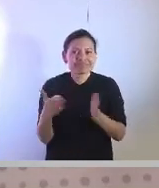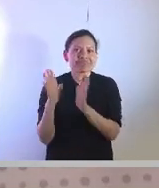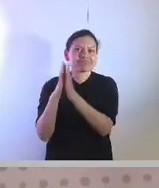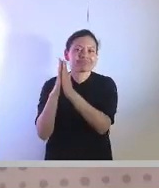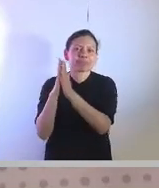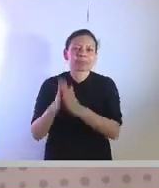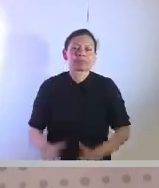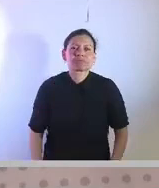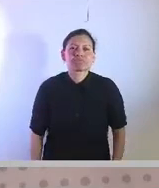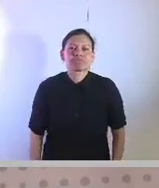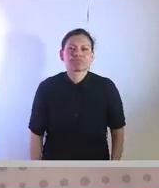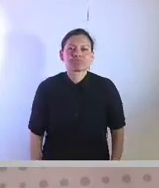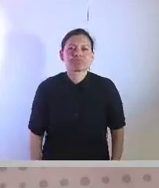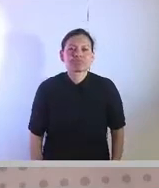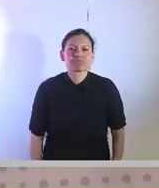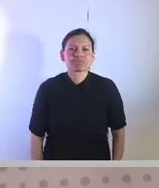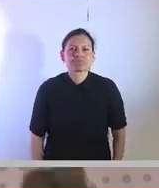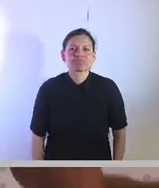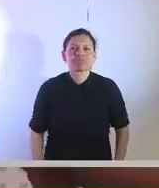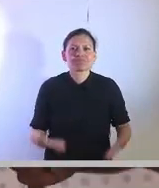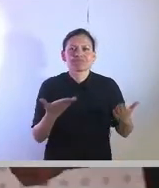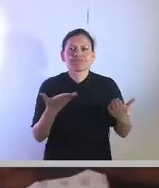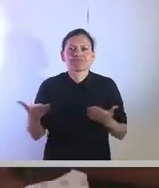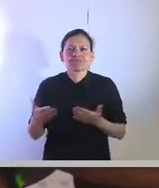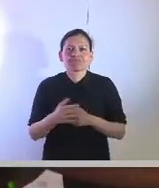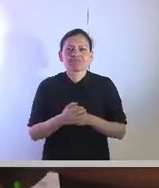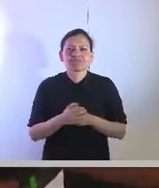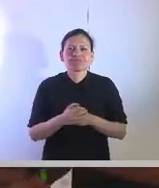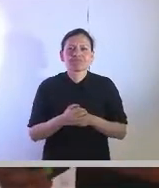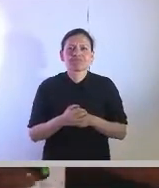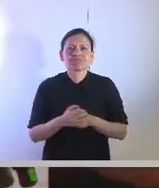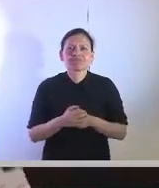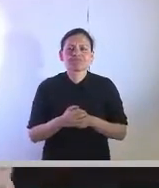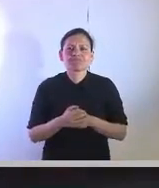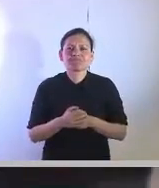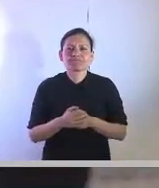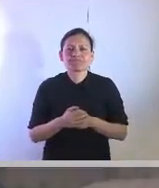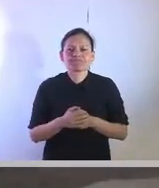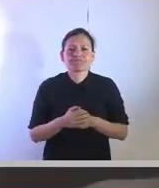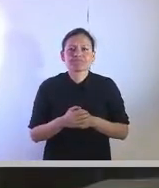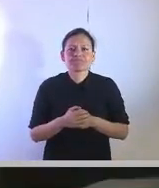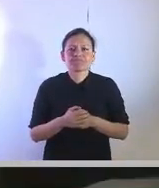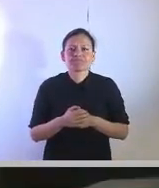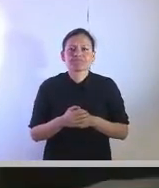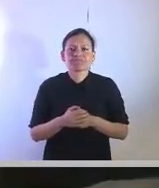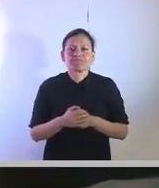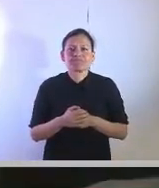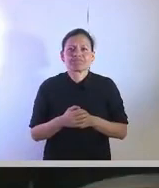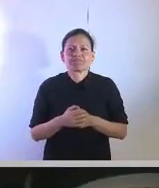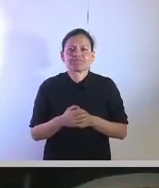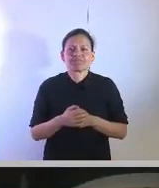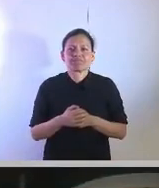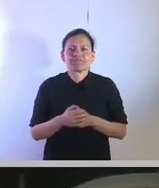aplauso, tiene su hinchada también, venga,